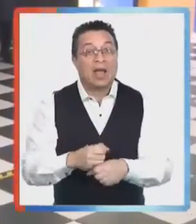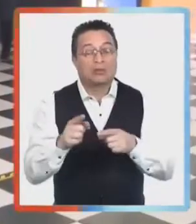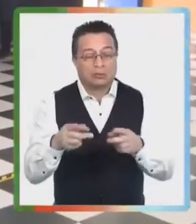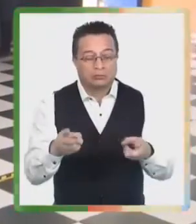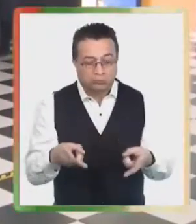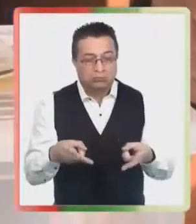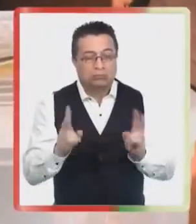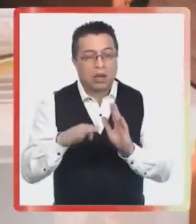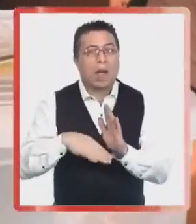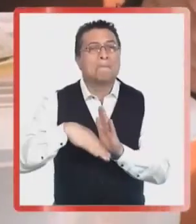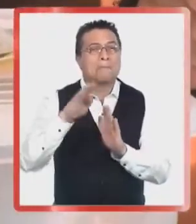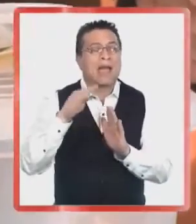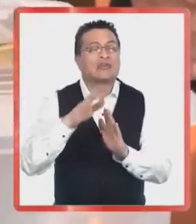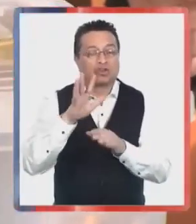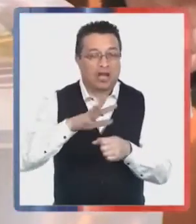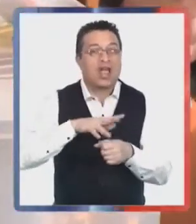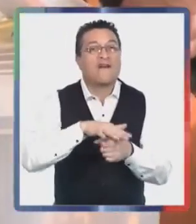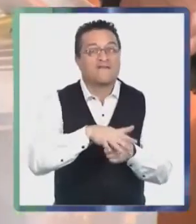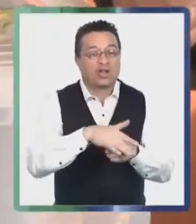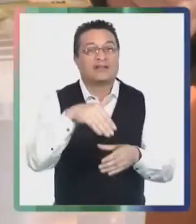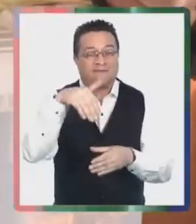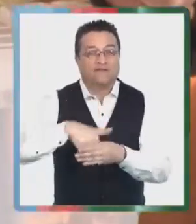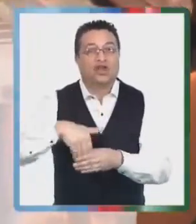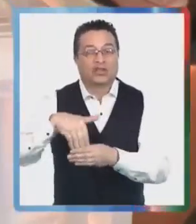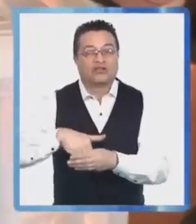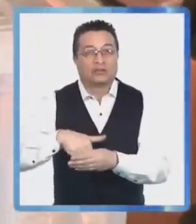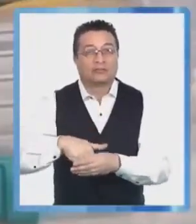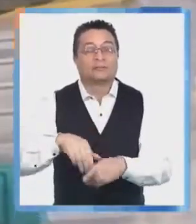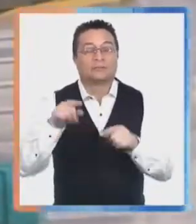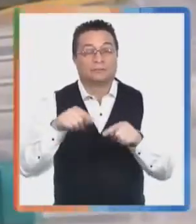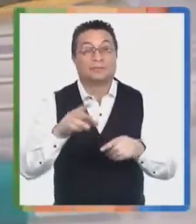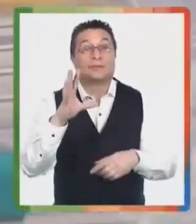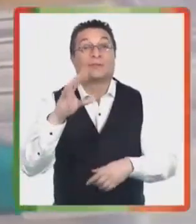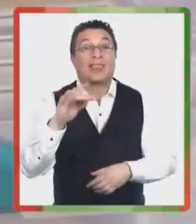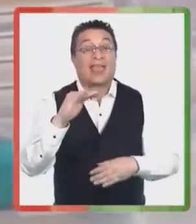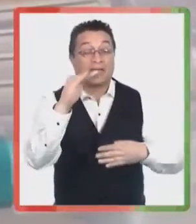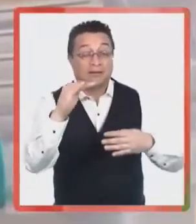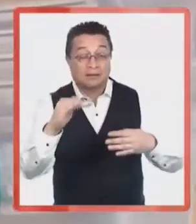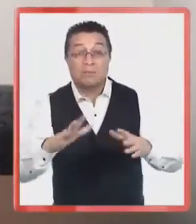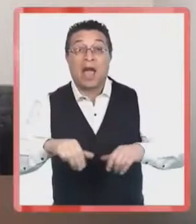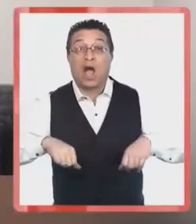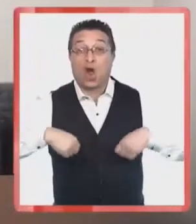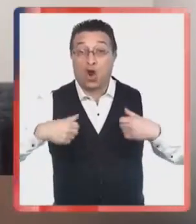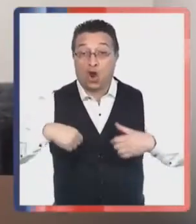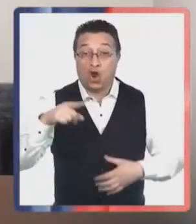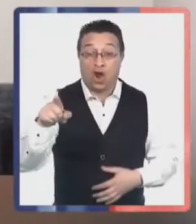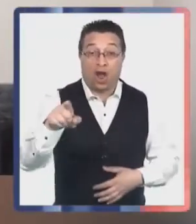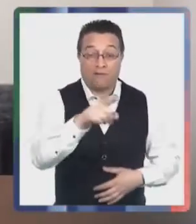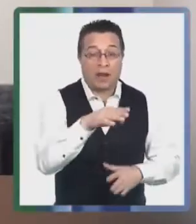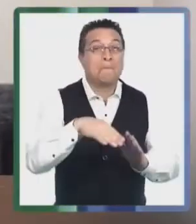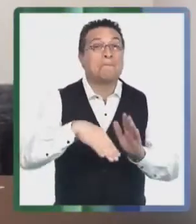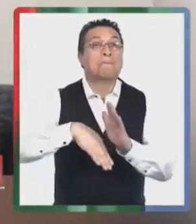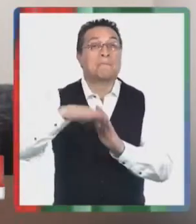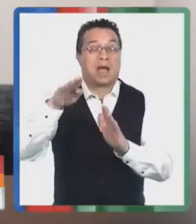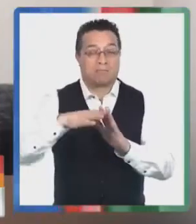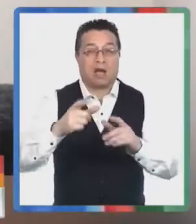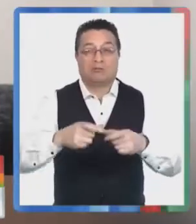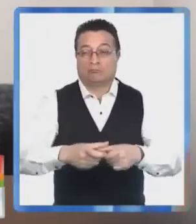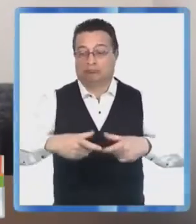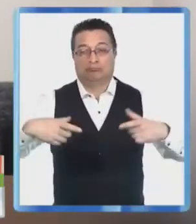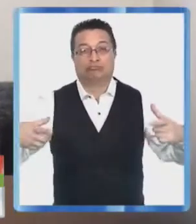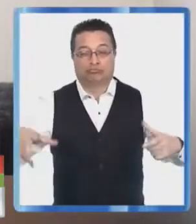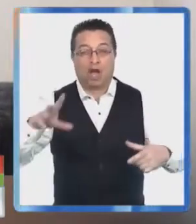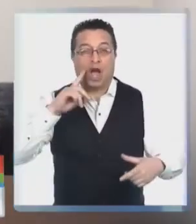la mayor incidencia en la votación. Son los rangos etarios más jóvenes precisamente los que mayor espacio tienen dentro